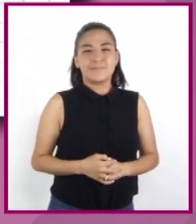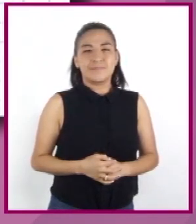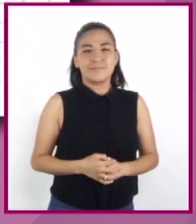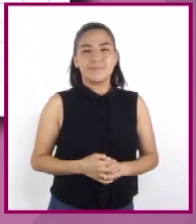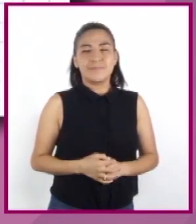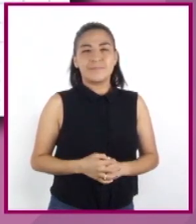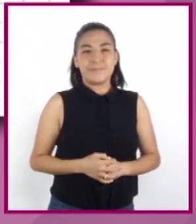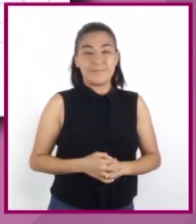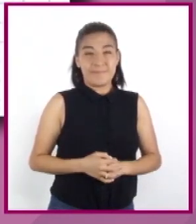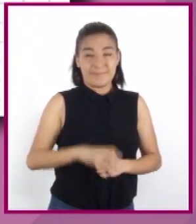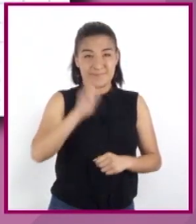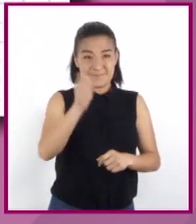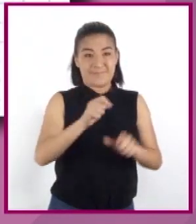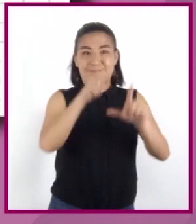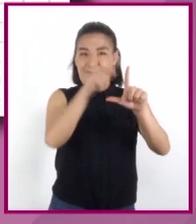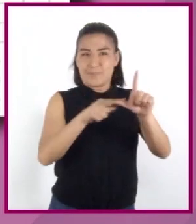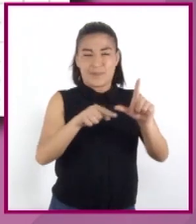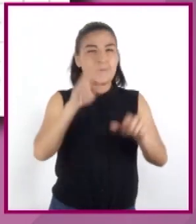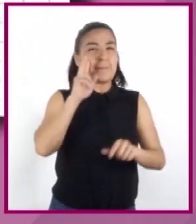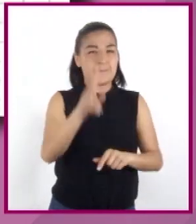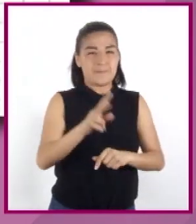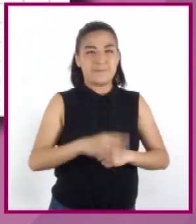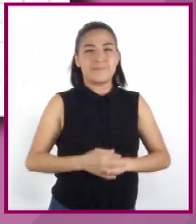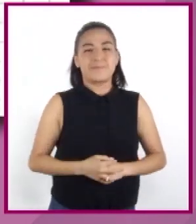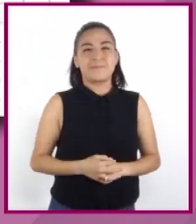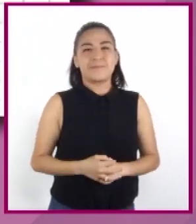La tabla quedó de la siguiente manera.